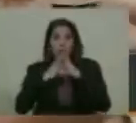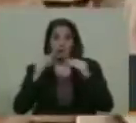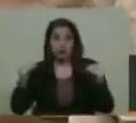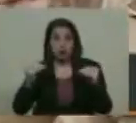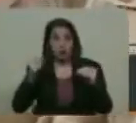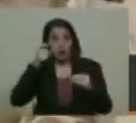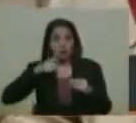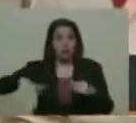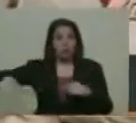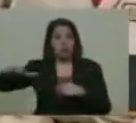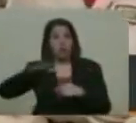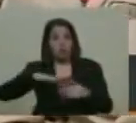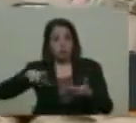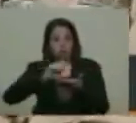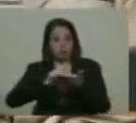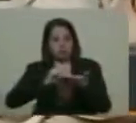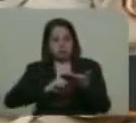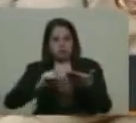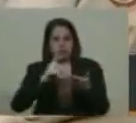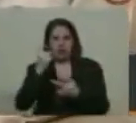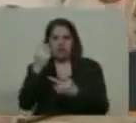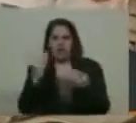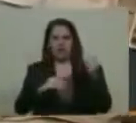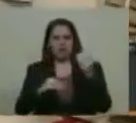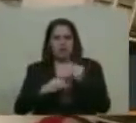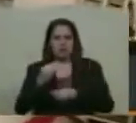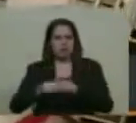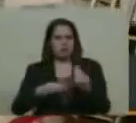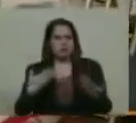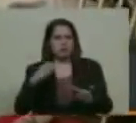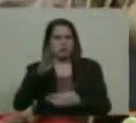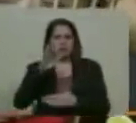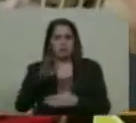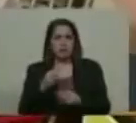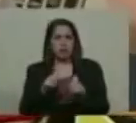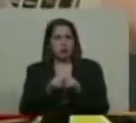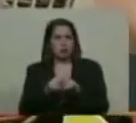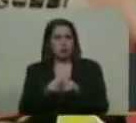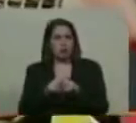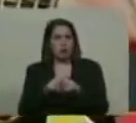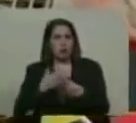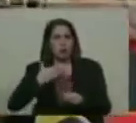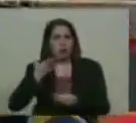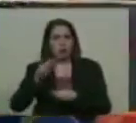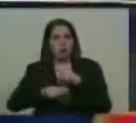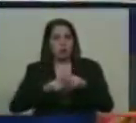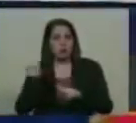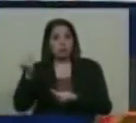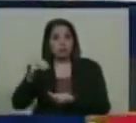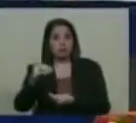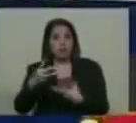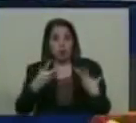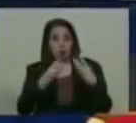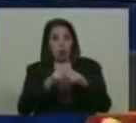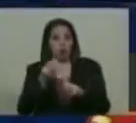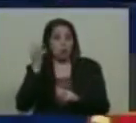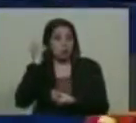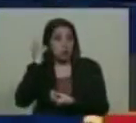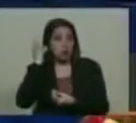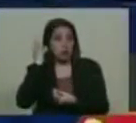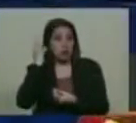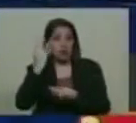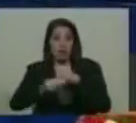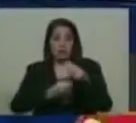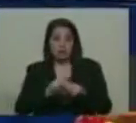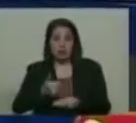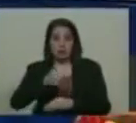para hacer todo lo que falta por hacer, porque juntos podemos más, juntas podemos hacer